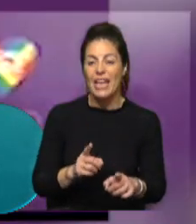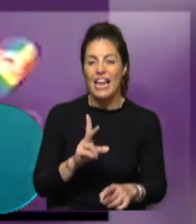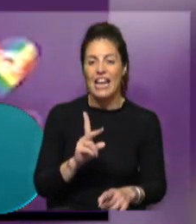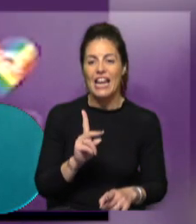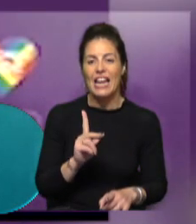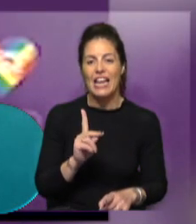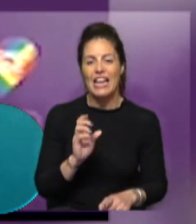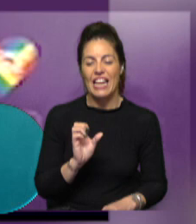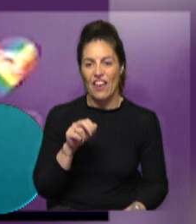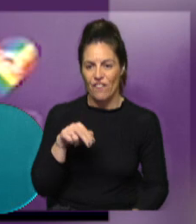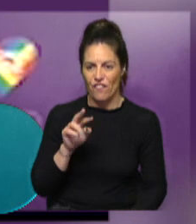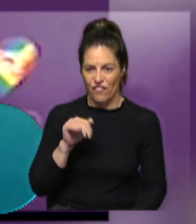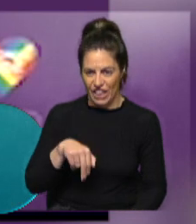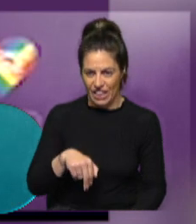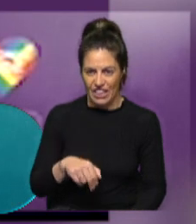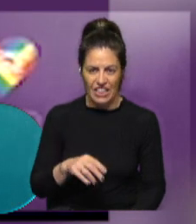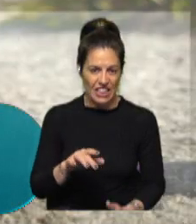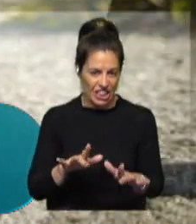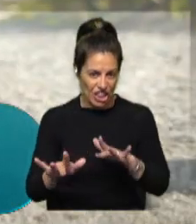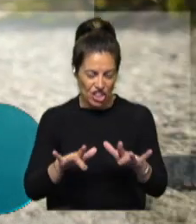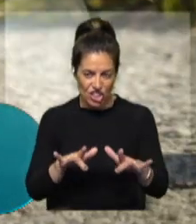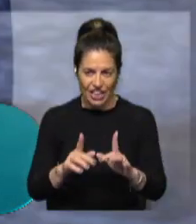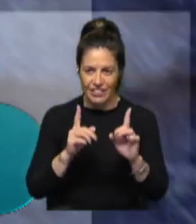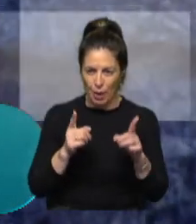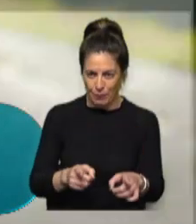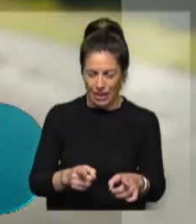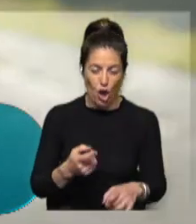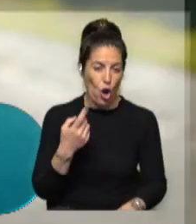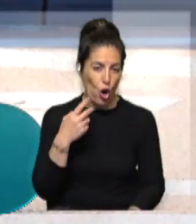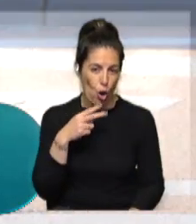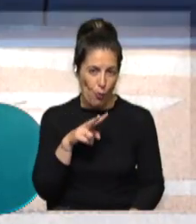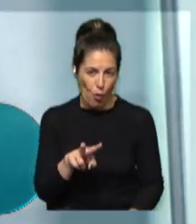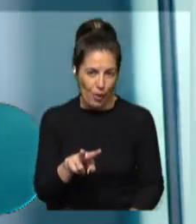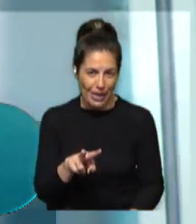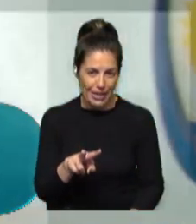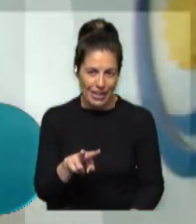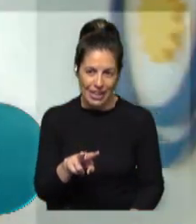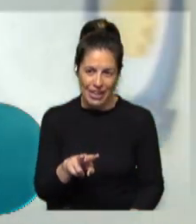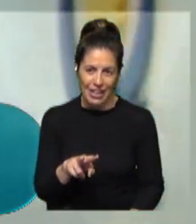Sí. Y Kevin DJ. Bueno, como verán,